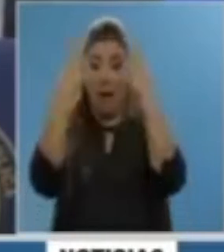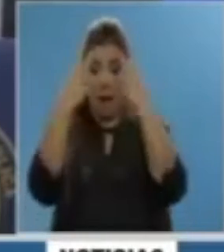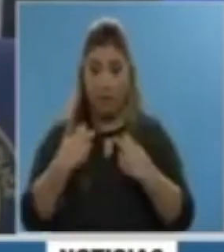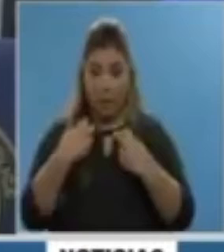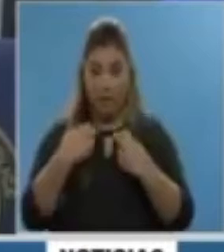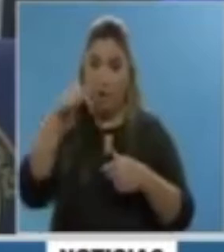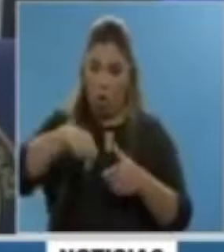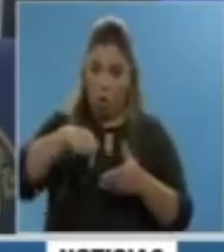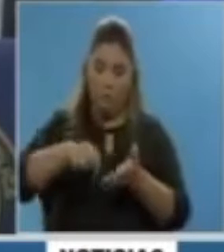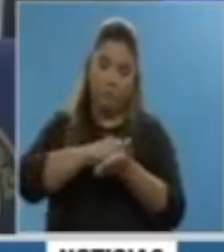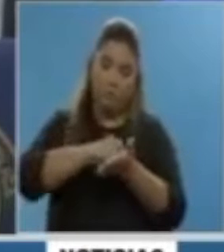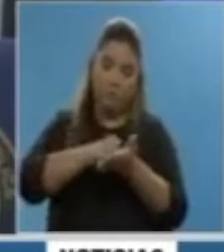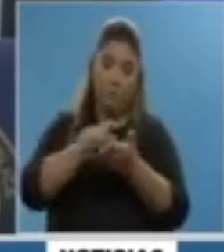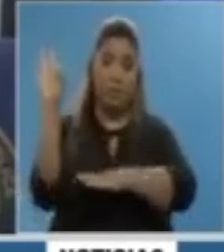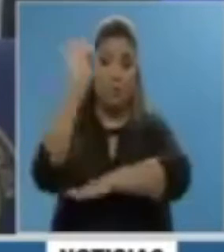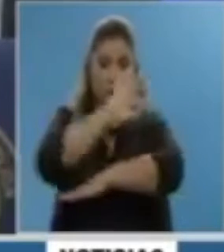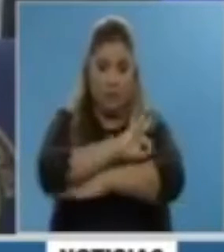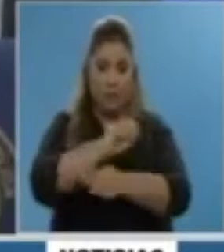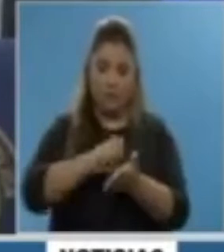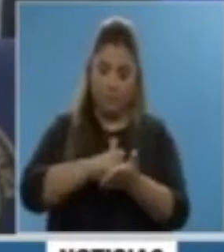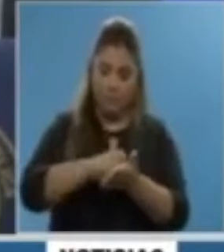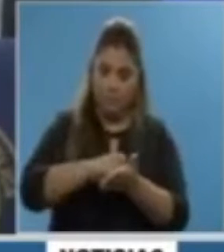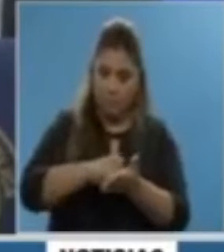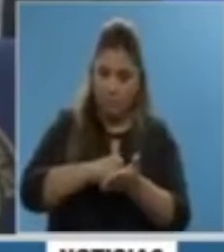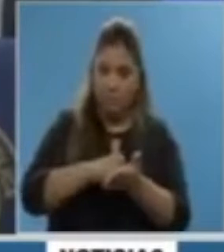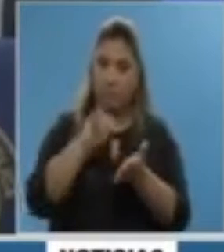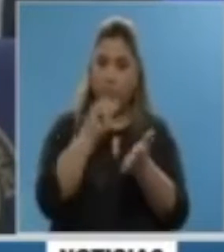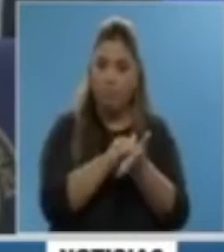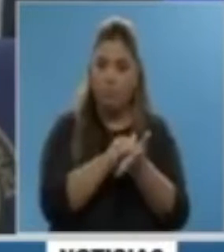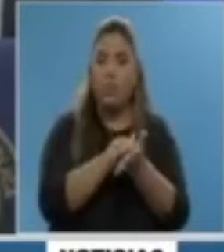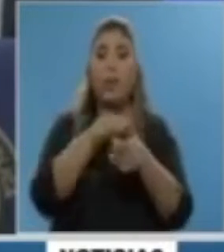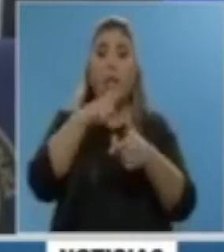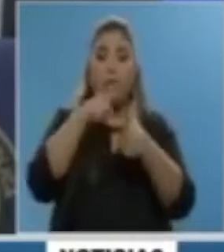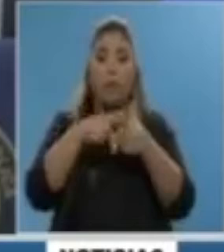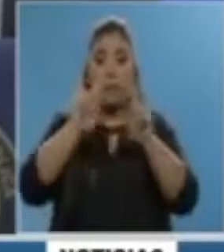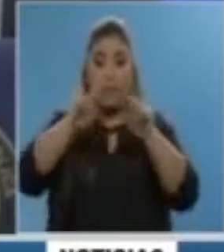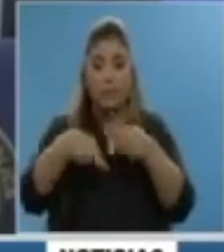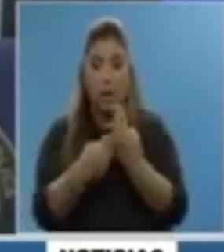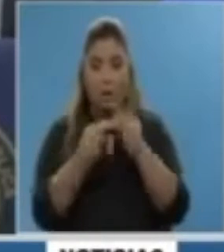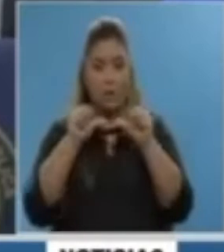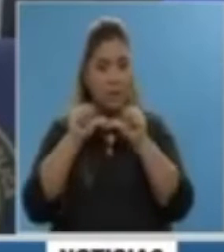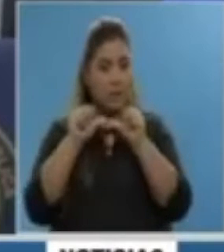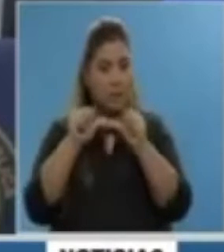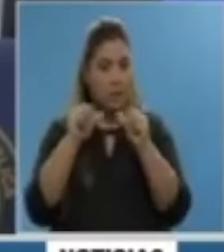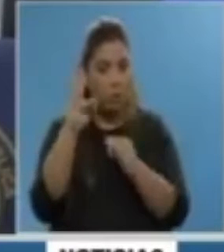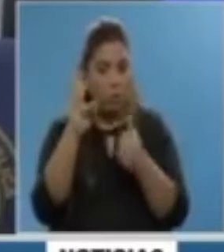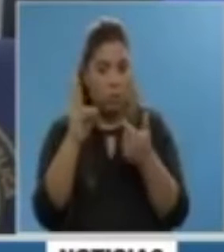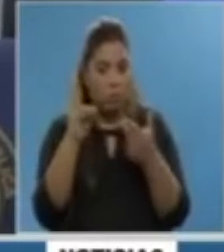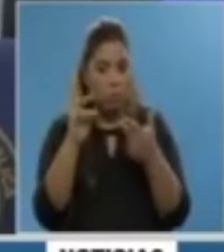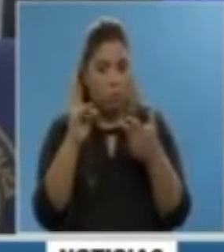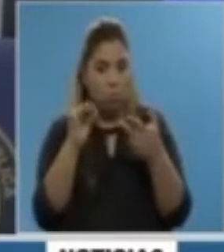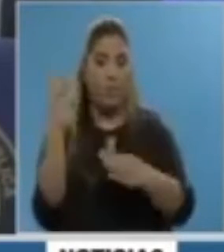la fecha en que se recolectó la muestra para ser analizada y confirmada de estos casos,